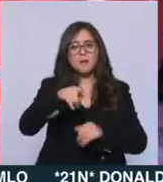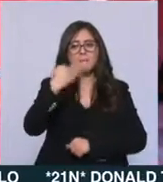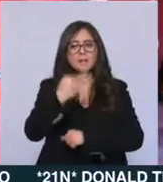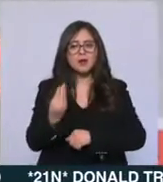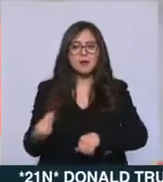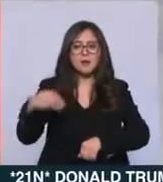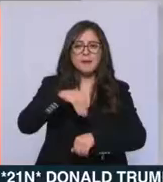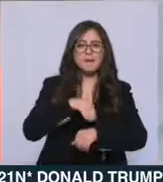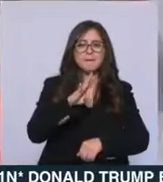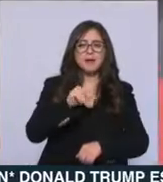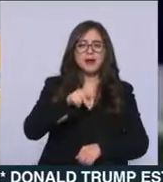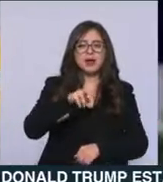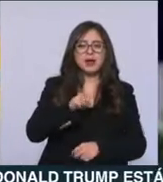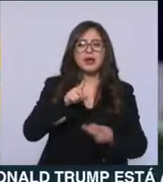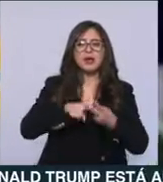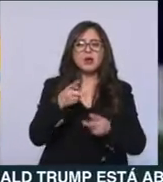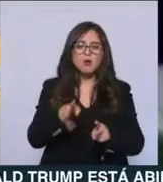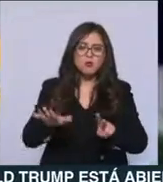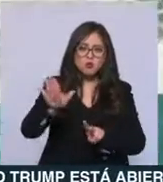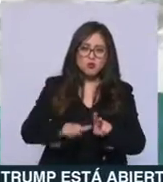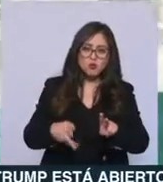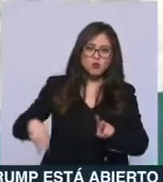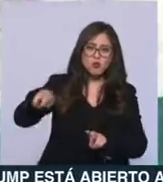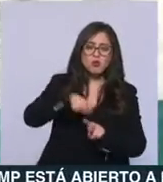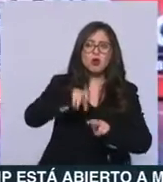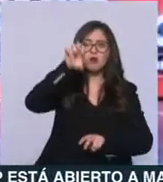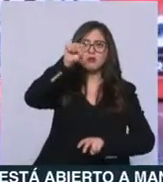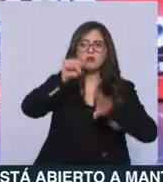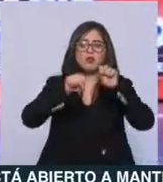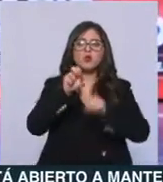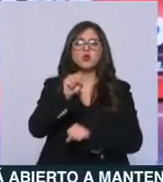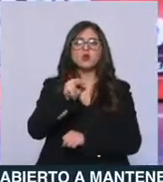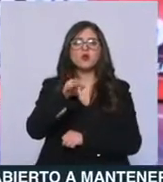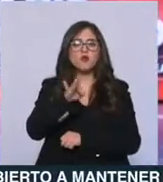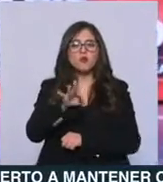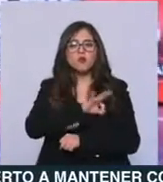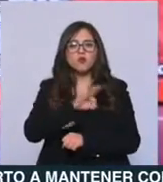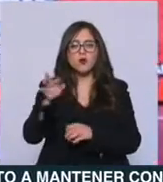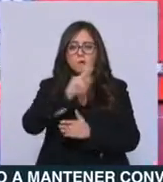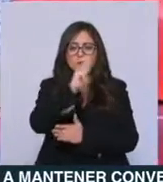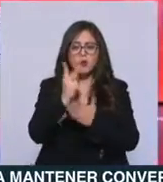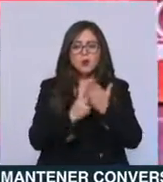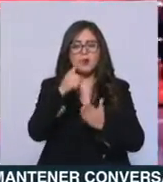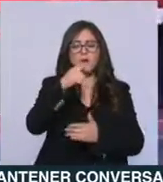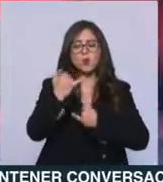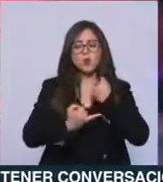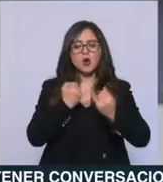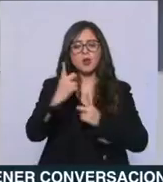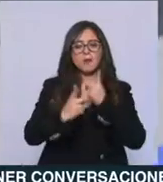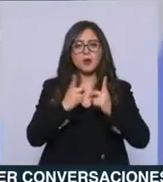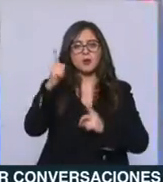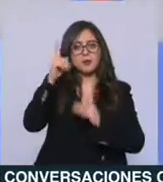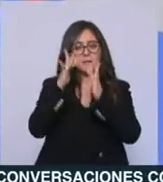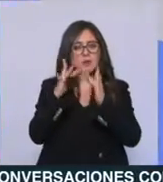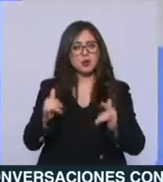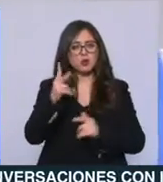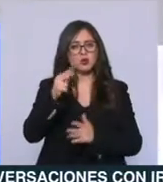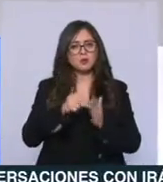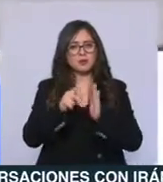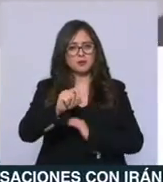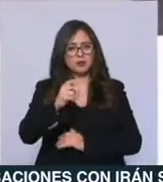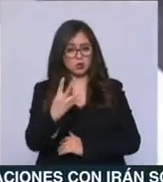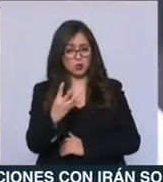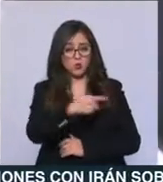al breakdance, el skateboarding, la escalada deportiva y el surf en el programa deportivo de los Juegos de París 2024. La propuesta de los